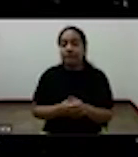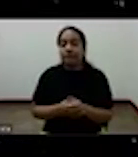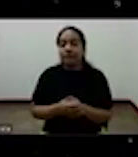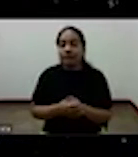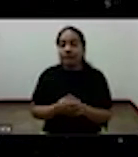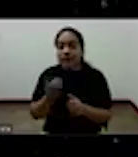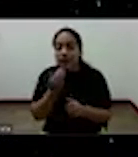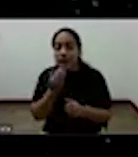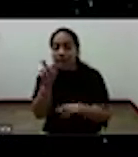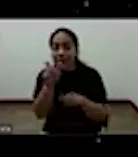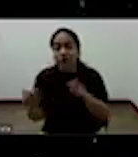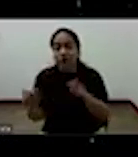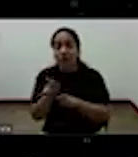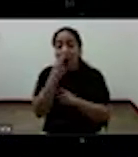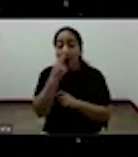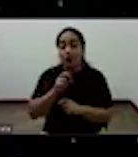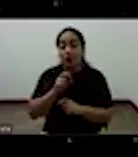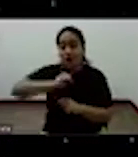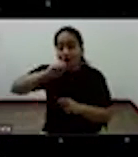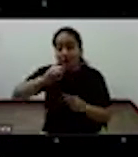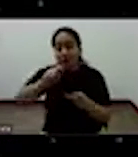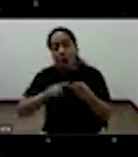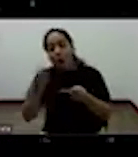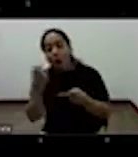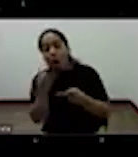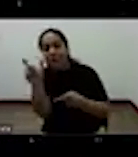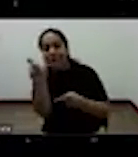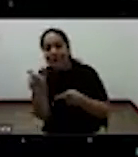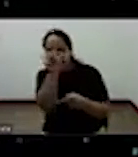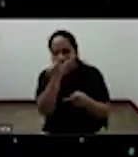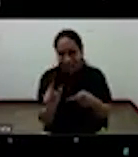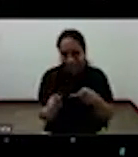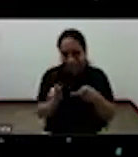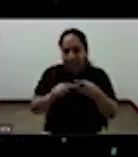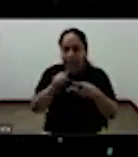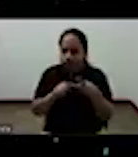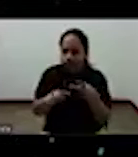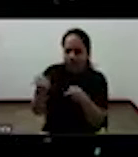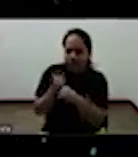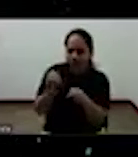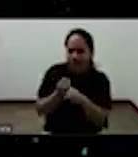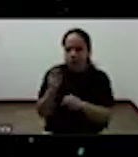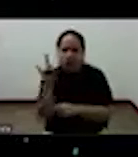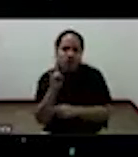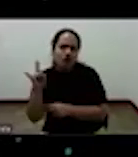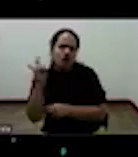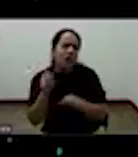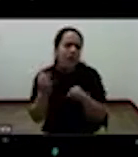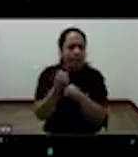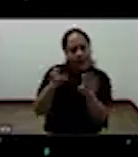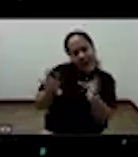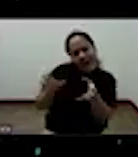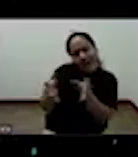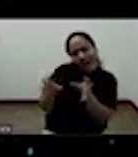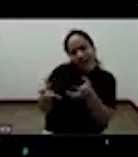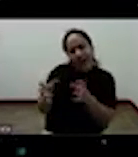produccionistas rusos, los futuristas italianos, etcétera, trabajaron con la materia sonora de una manera mediática.